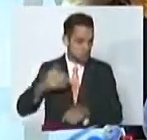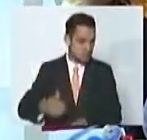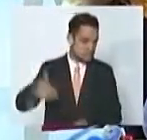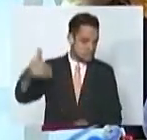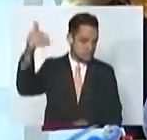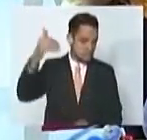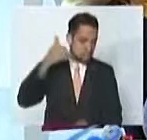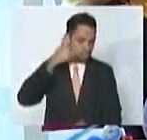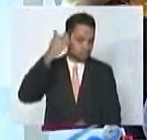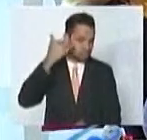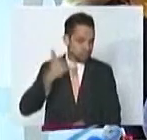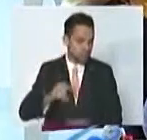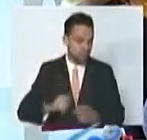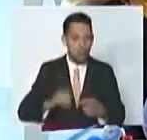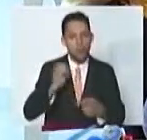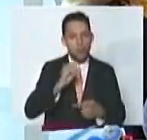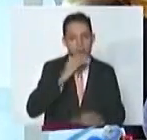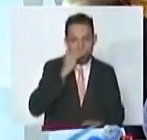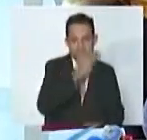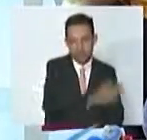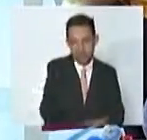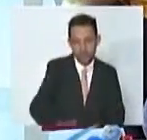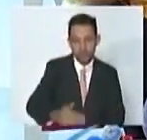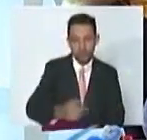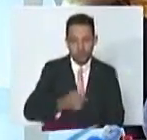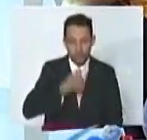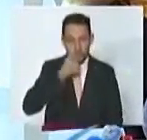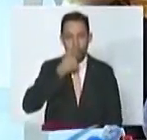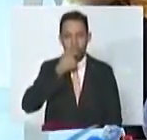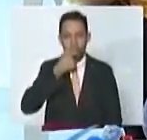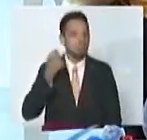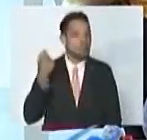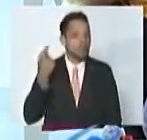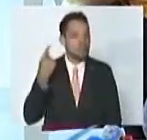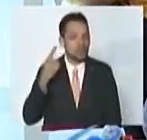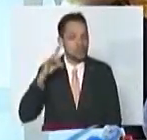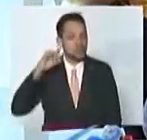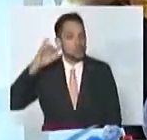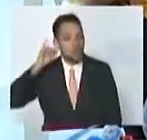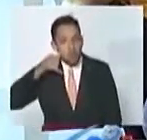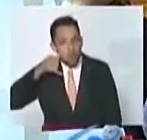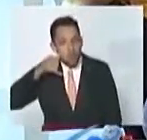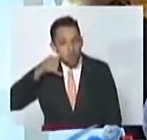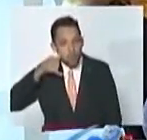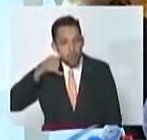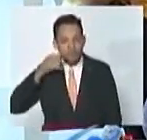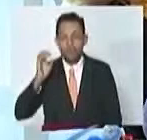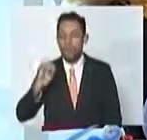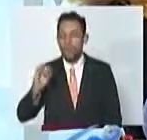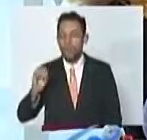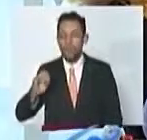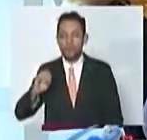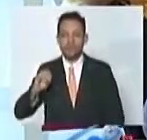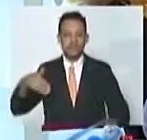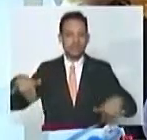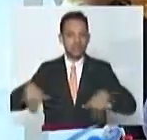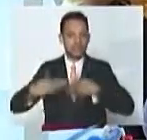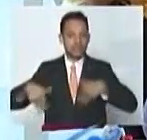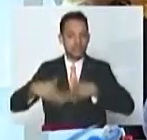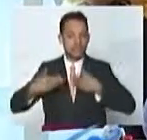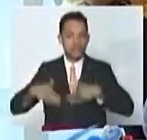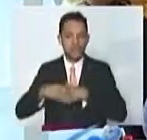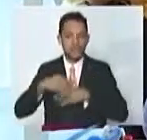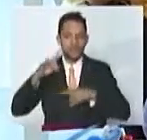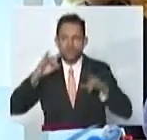o un niño que tenga dificultades para escuchar un pito cuando vaya a pasar una calle, puede ser que sea como a tipo